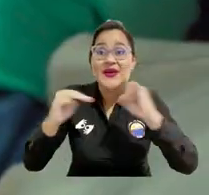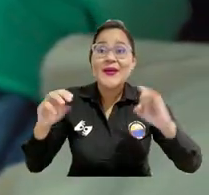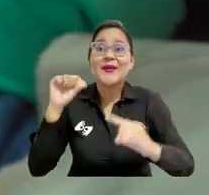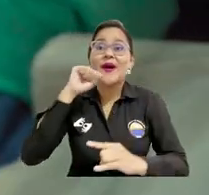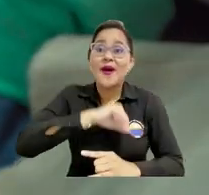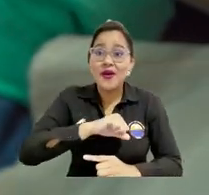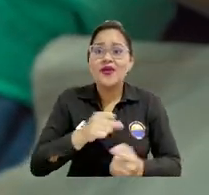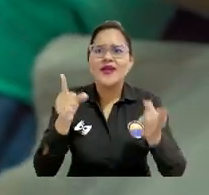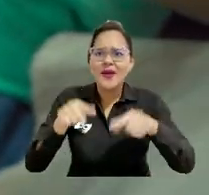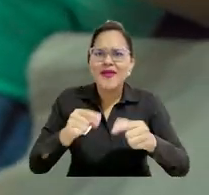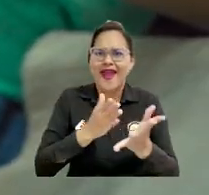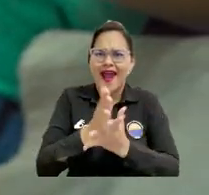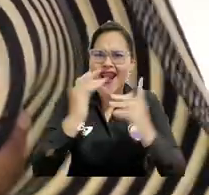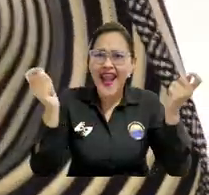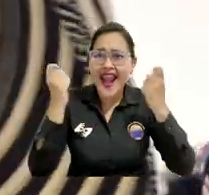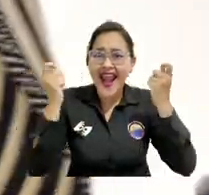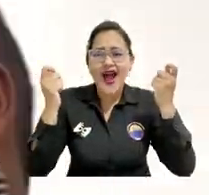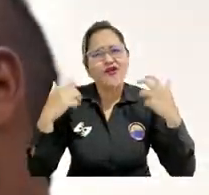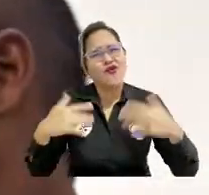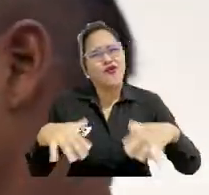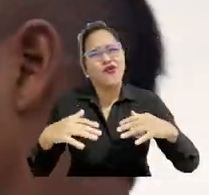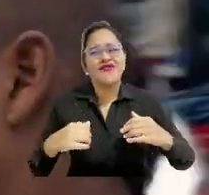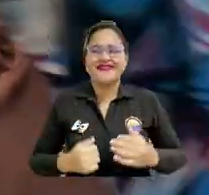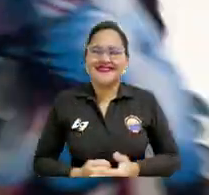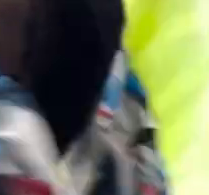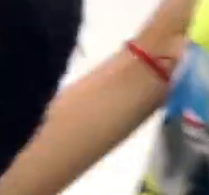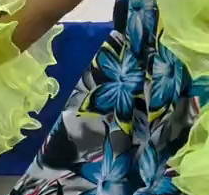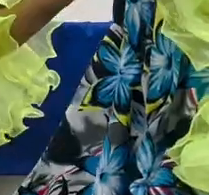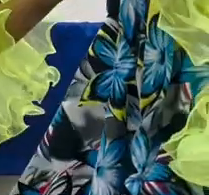institucional de la Universidad del Magdalena.